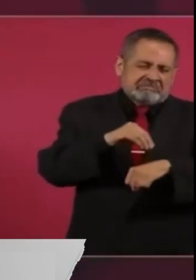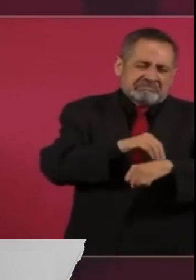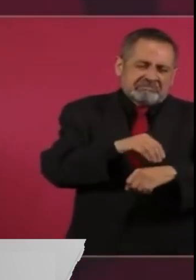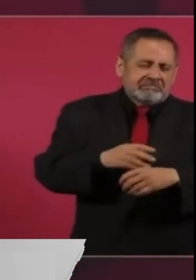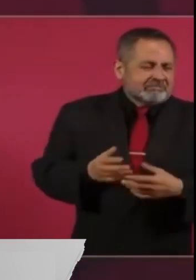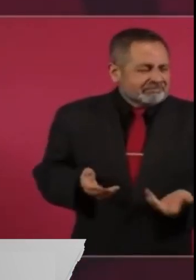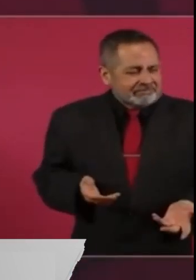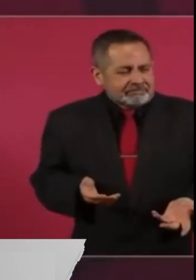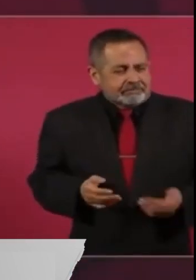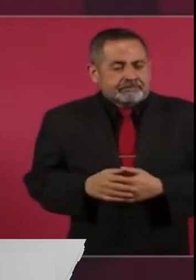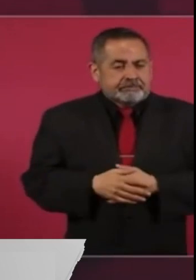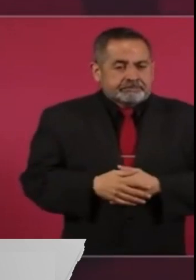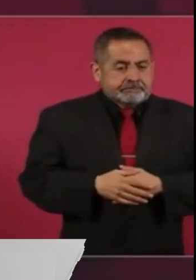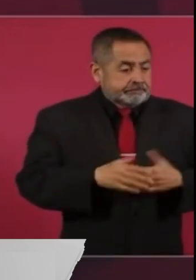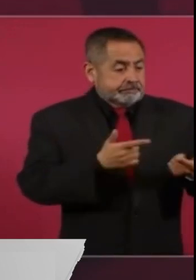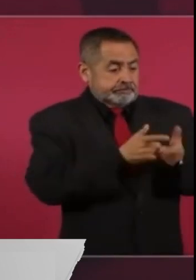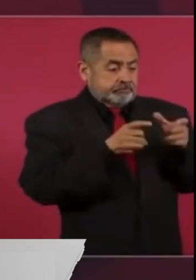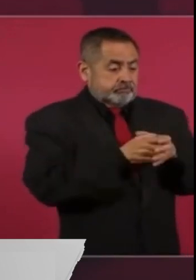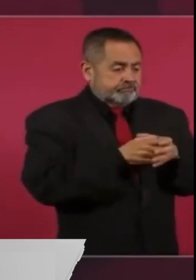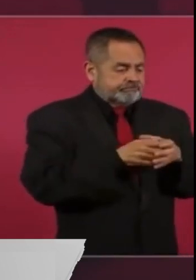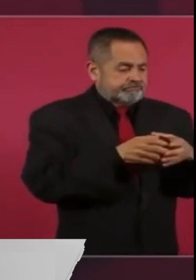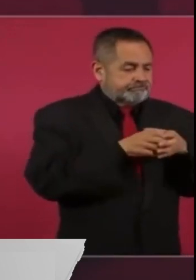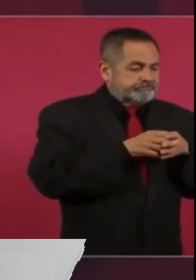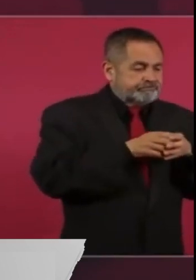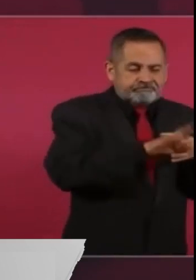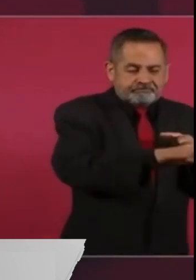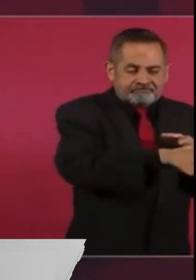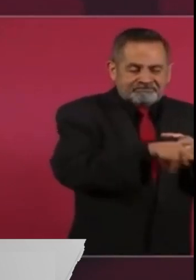que no les conviene a